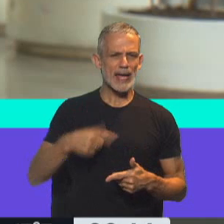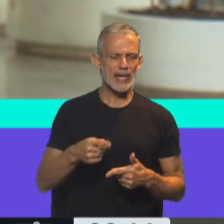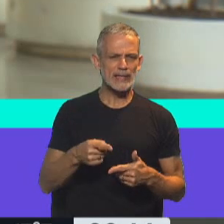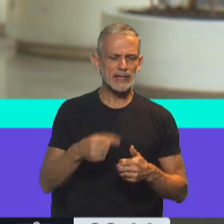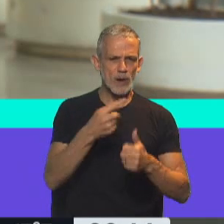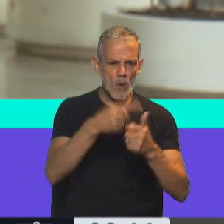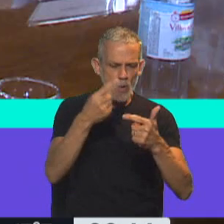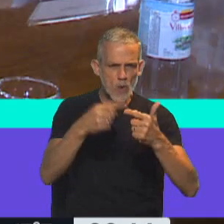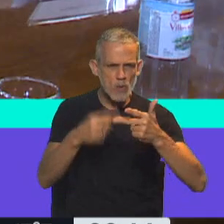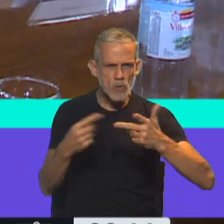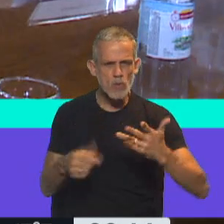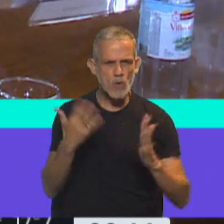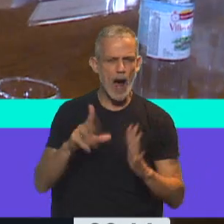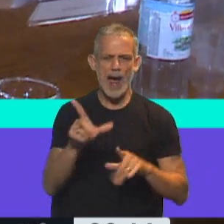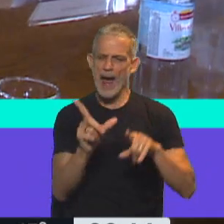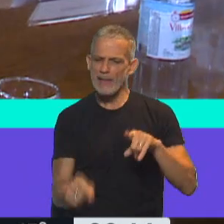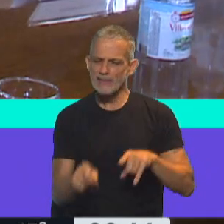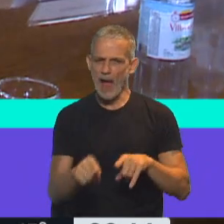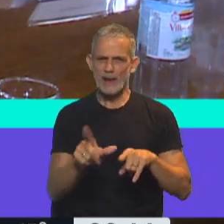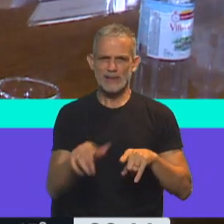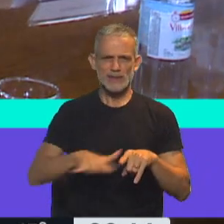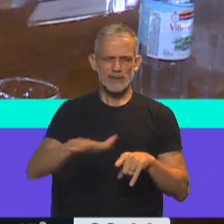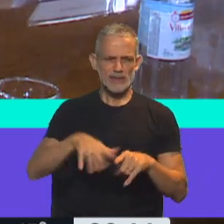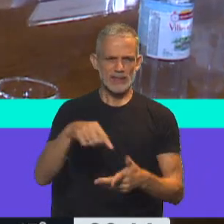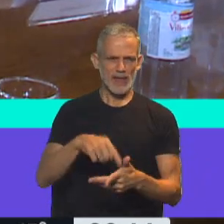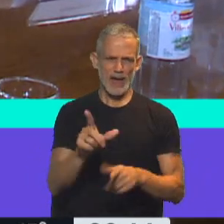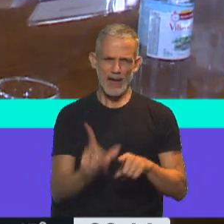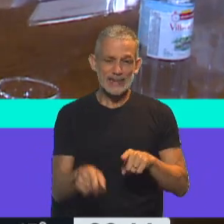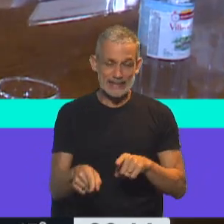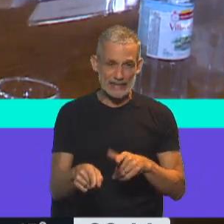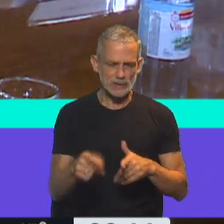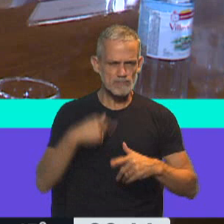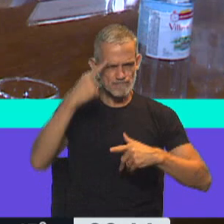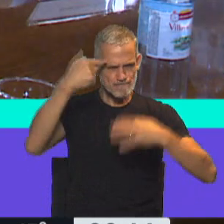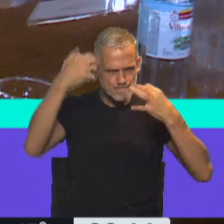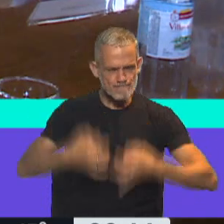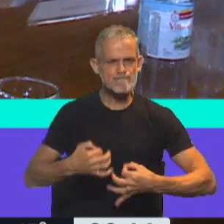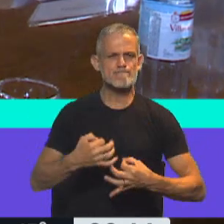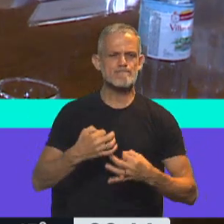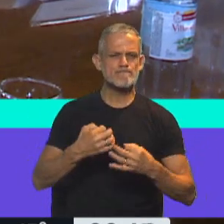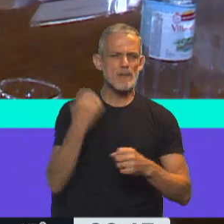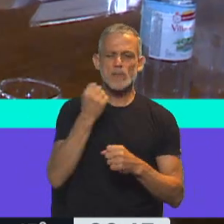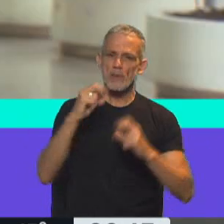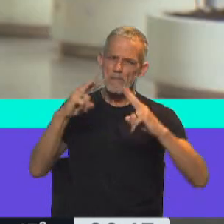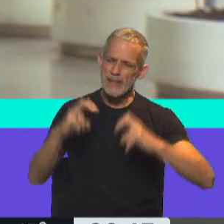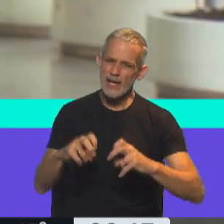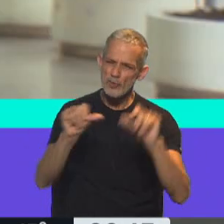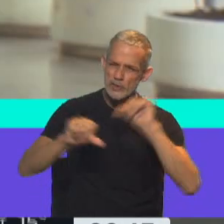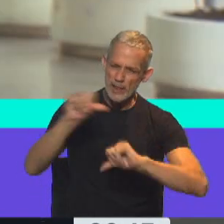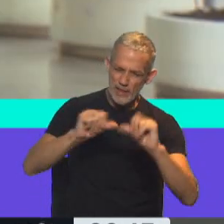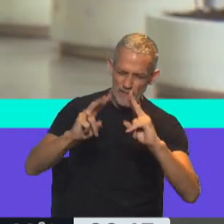múltiples manifestaciones en la Antártida. Y nosotros estamos muy convencidos de la importancia de la investigación